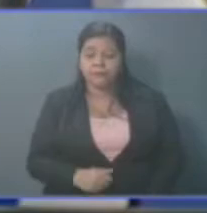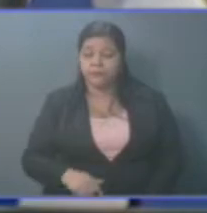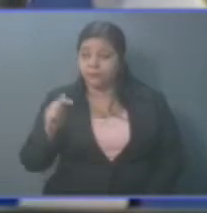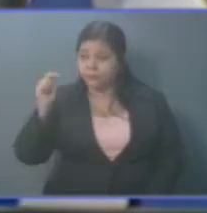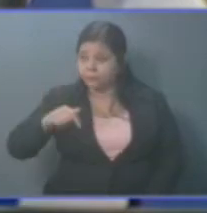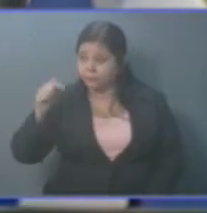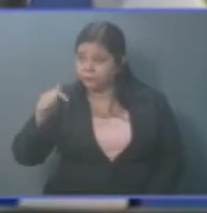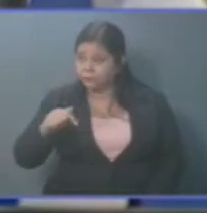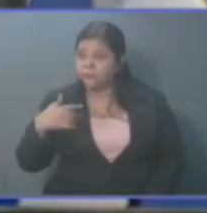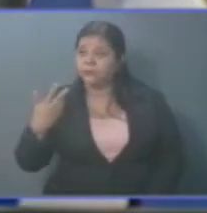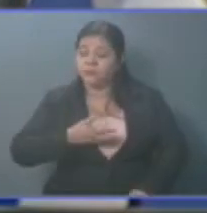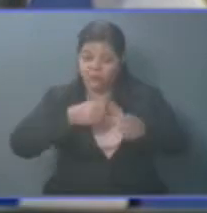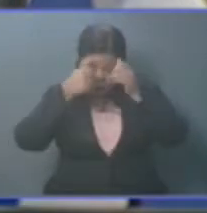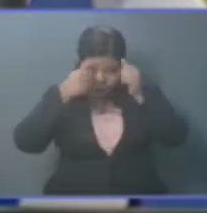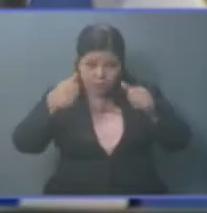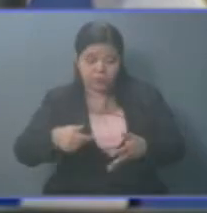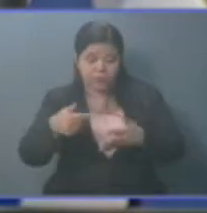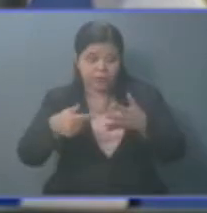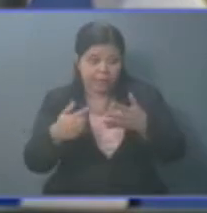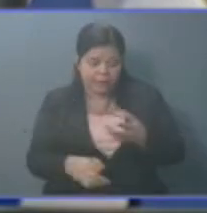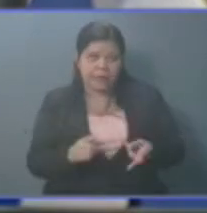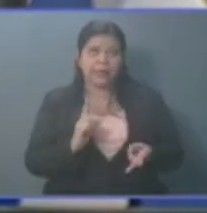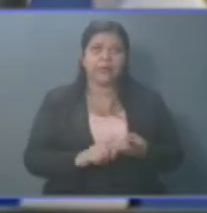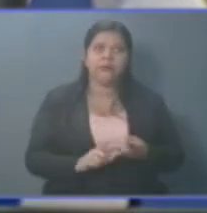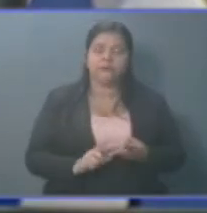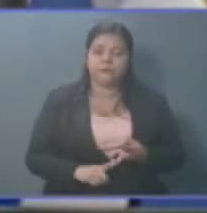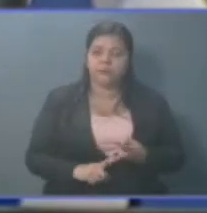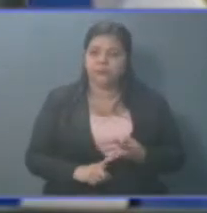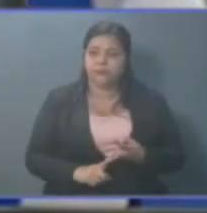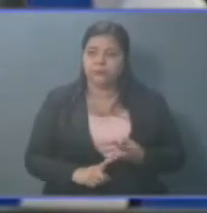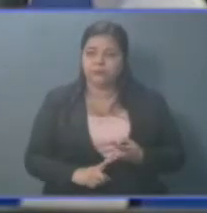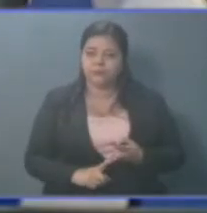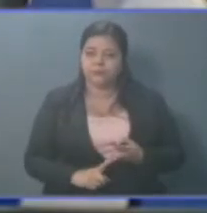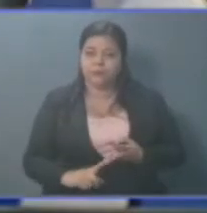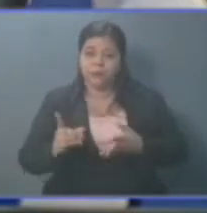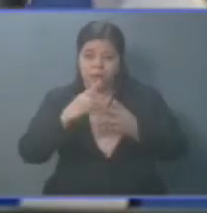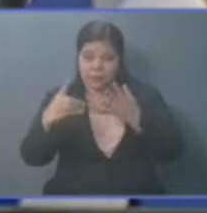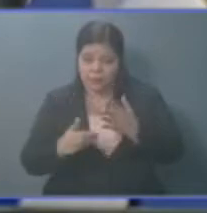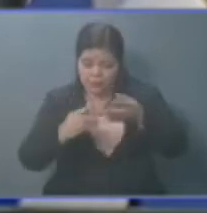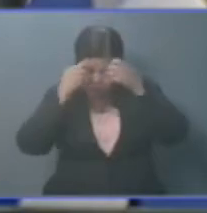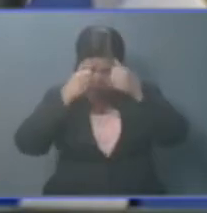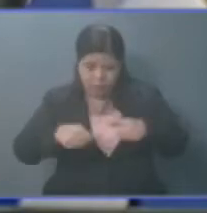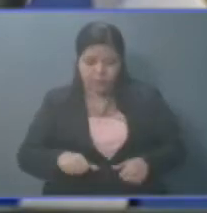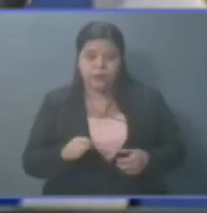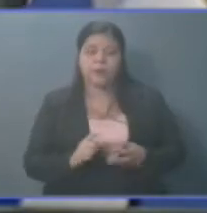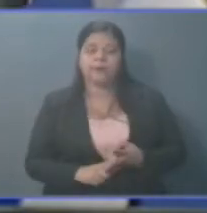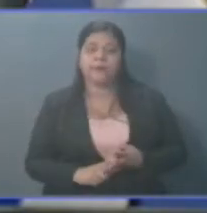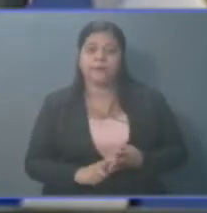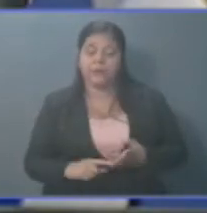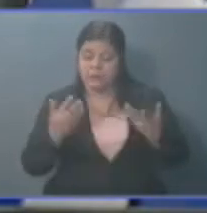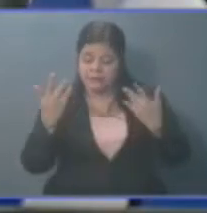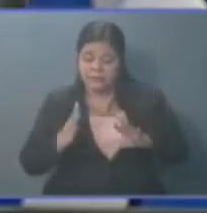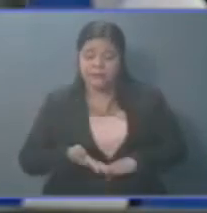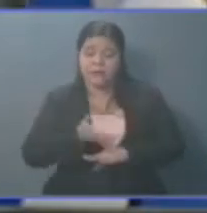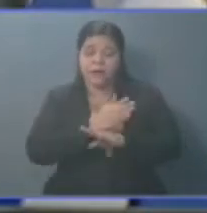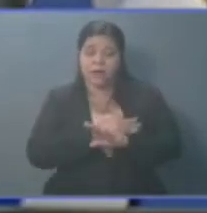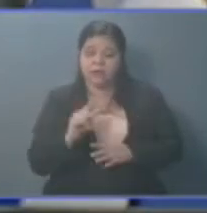Aquí aprobamos las leyes, aprobamos los decretos,